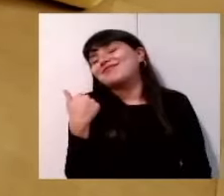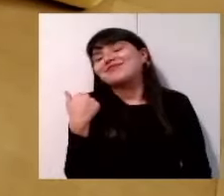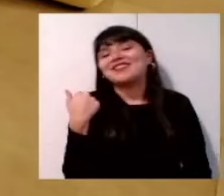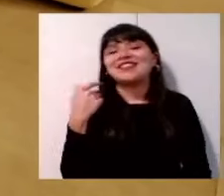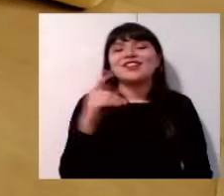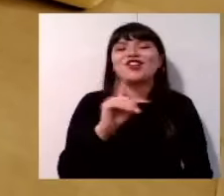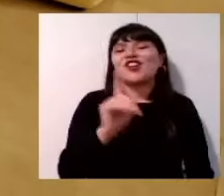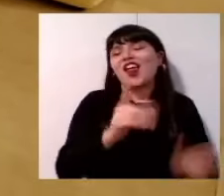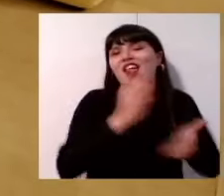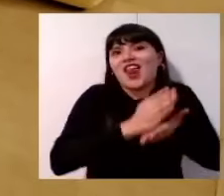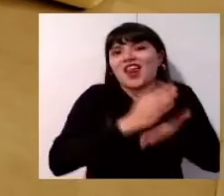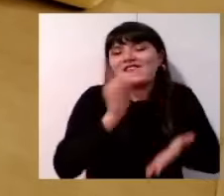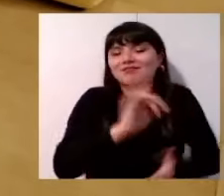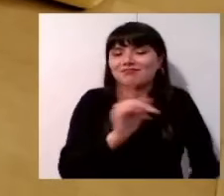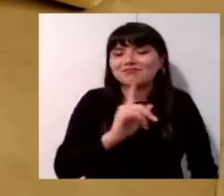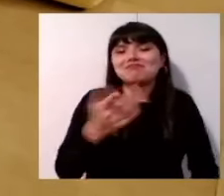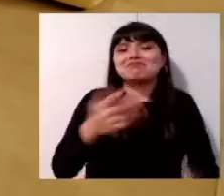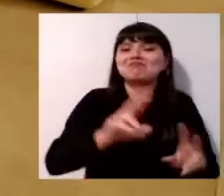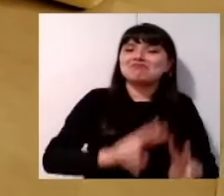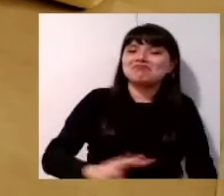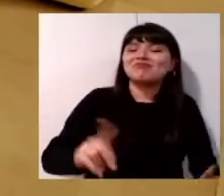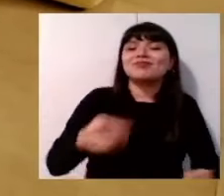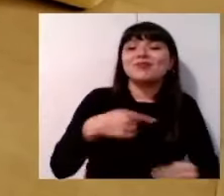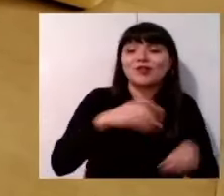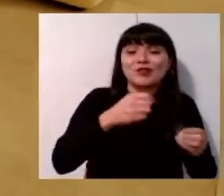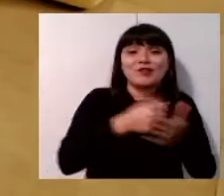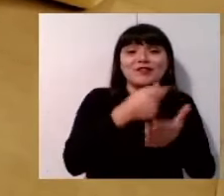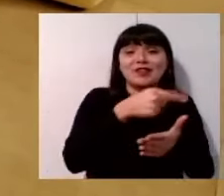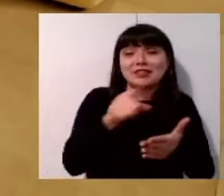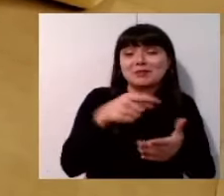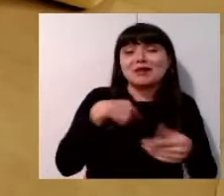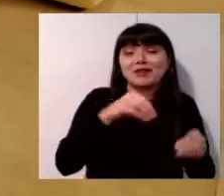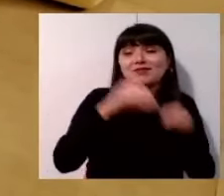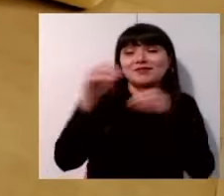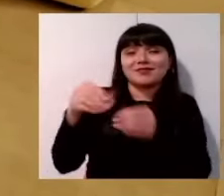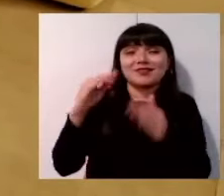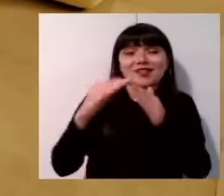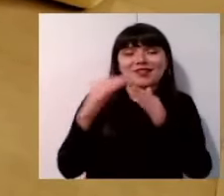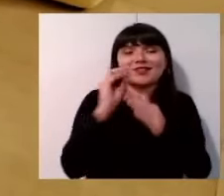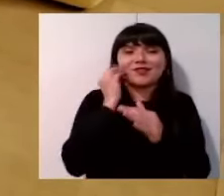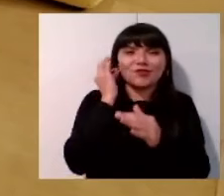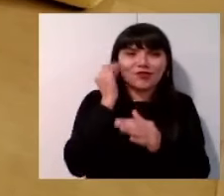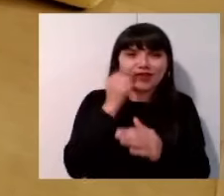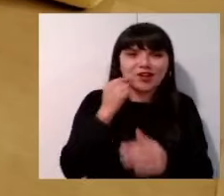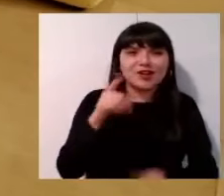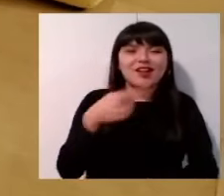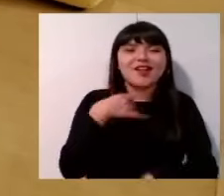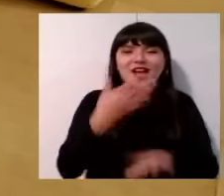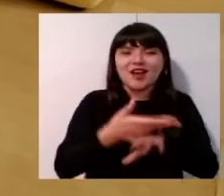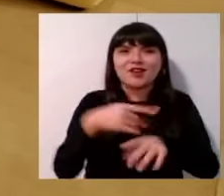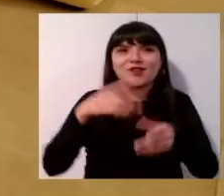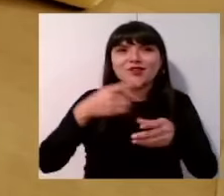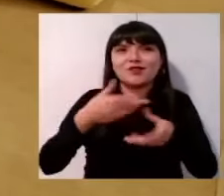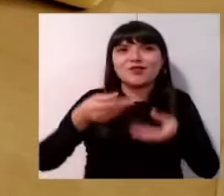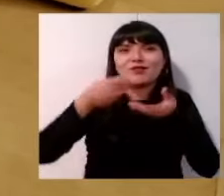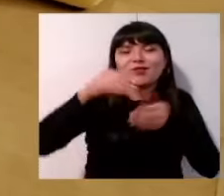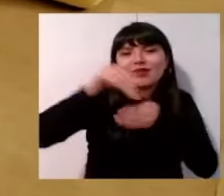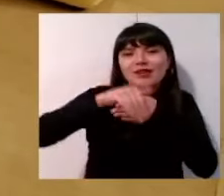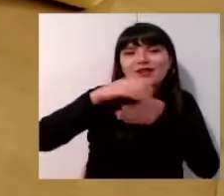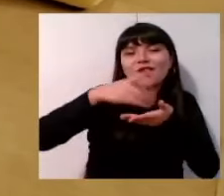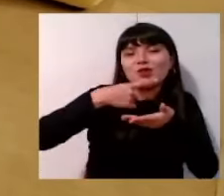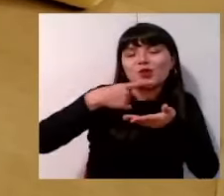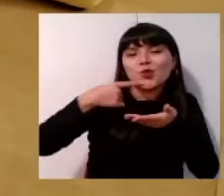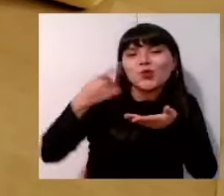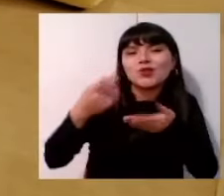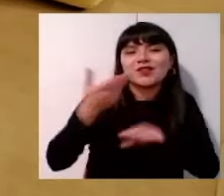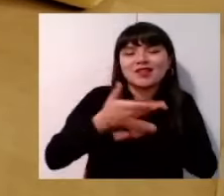típico uno los lleva el fin de semana a la casa de los abuelos y se comieron el postrecito dulce y se acostaron un poquito más tarde. Ahí uno